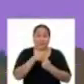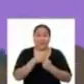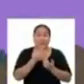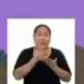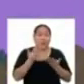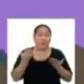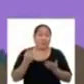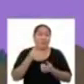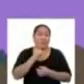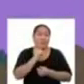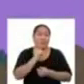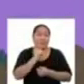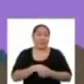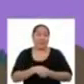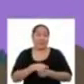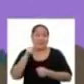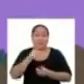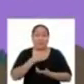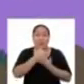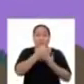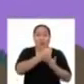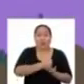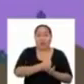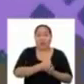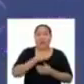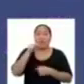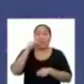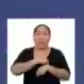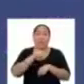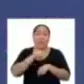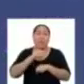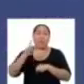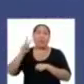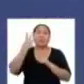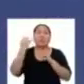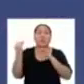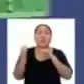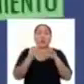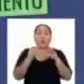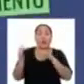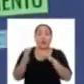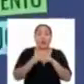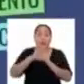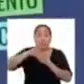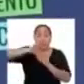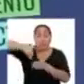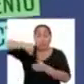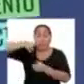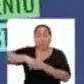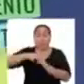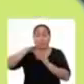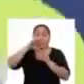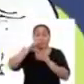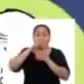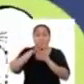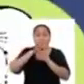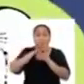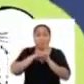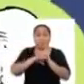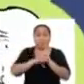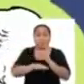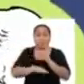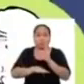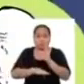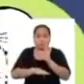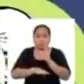sirvió de gran ayuda durante y después de la Segunda Guerra Mundial, donde la crisis económica, la escasez y el encarecimiento de los productos afectaron